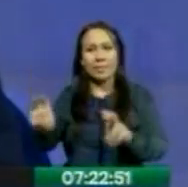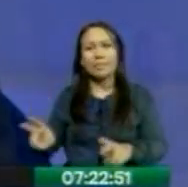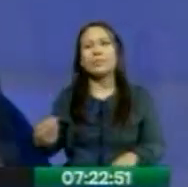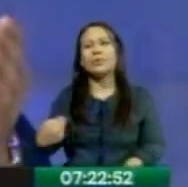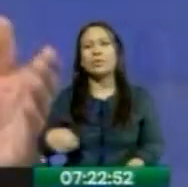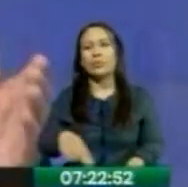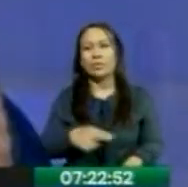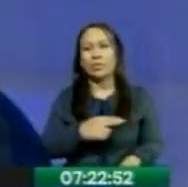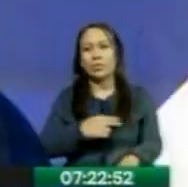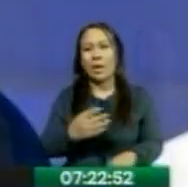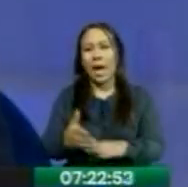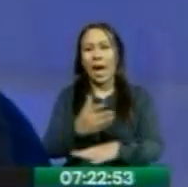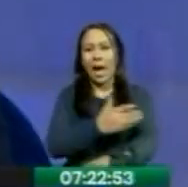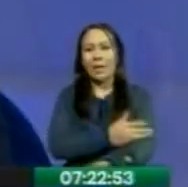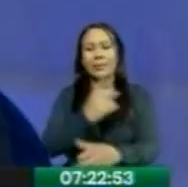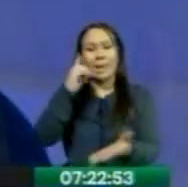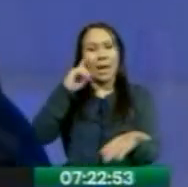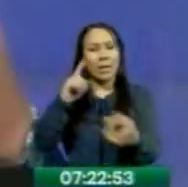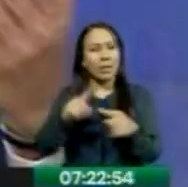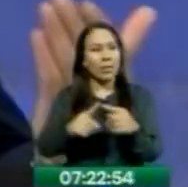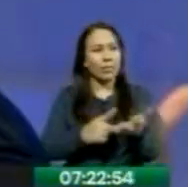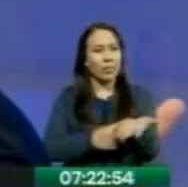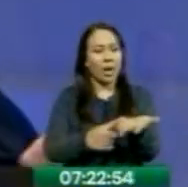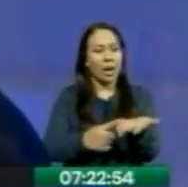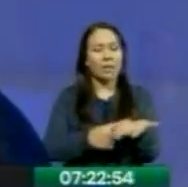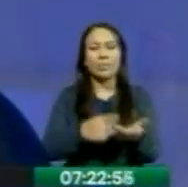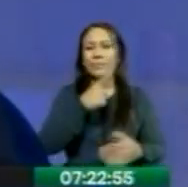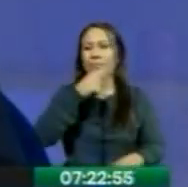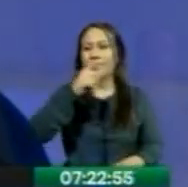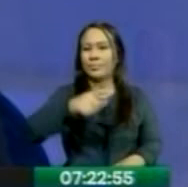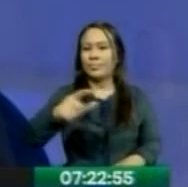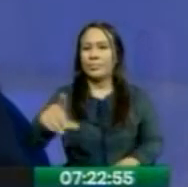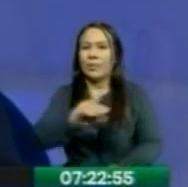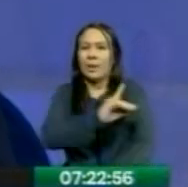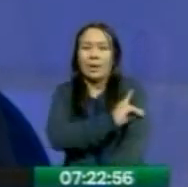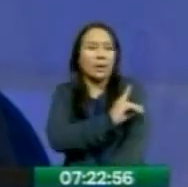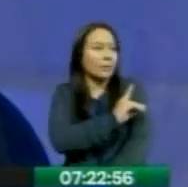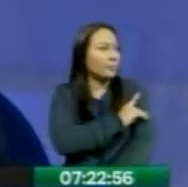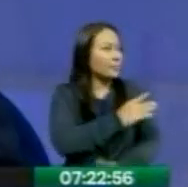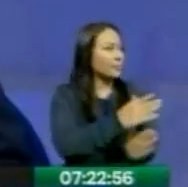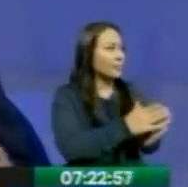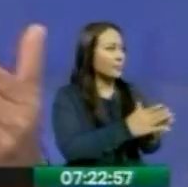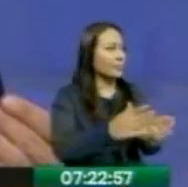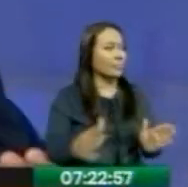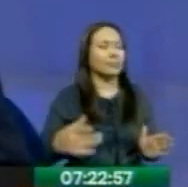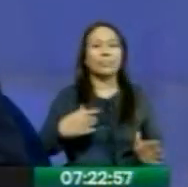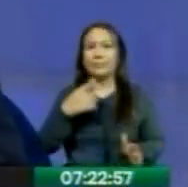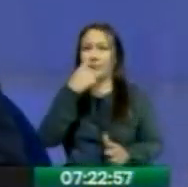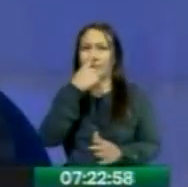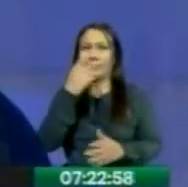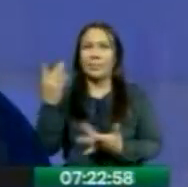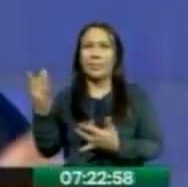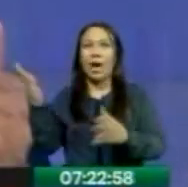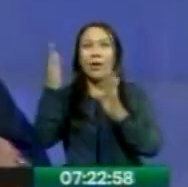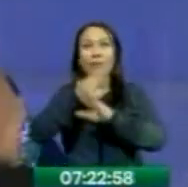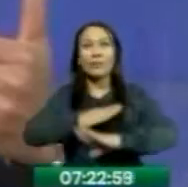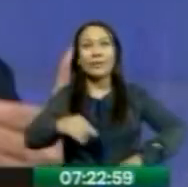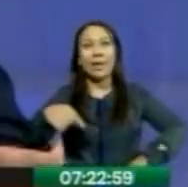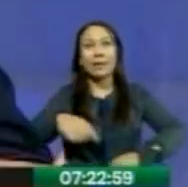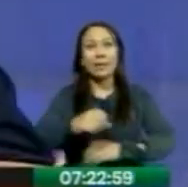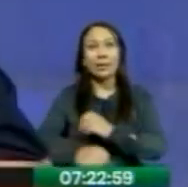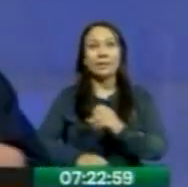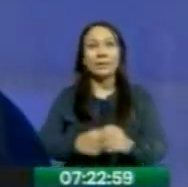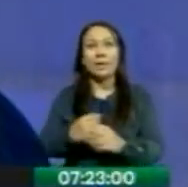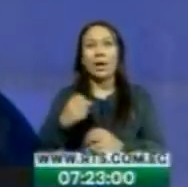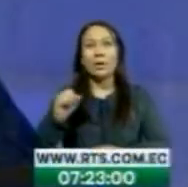nosotros nos hemos reunido ya con el sindicato que representa también, está defendiendo estos intereses. Esperamos a finales de este año ya poder